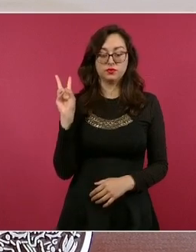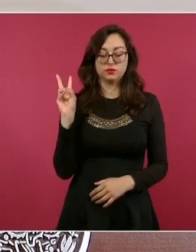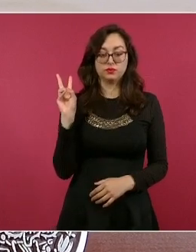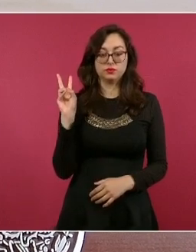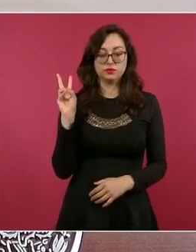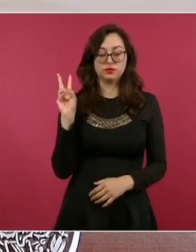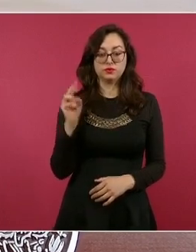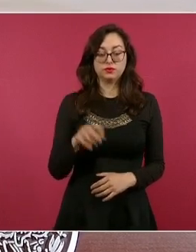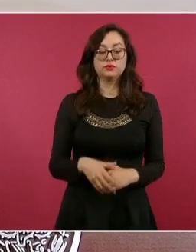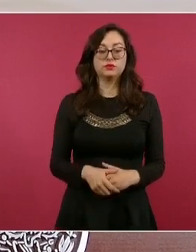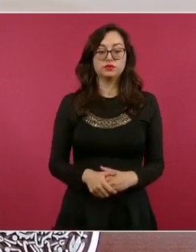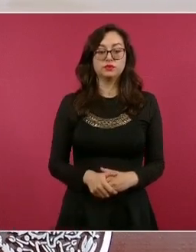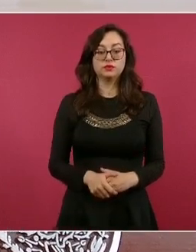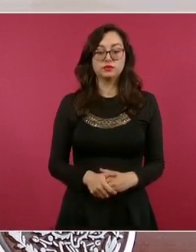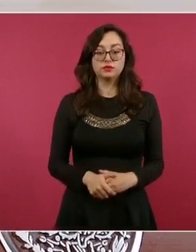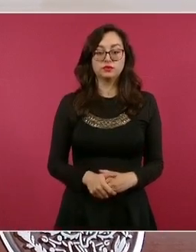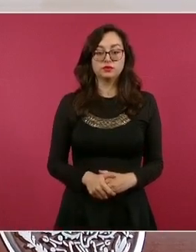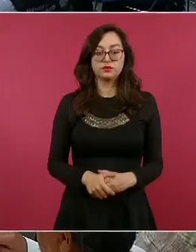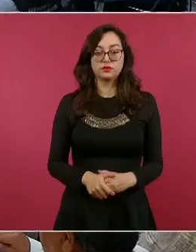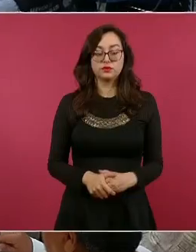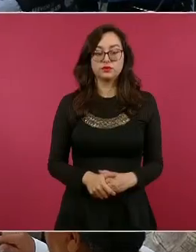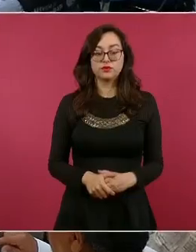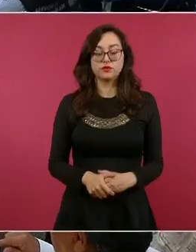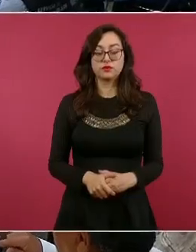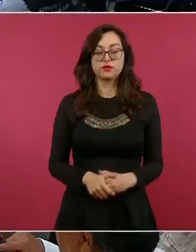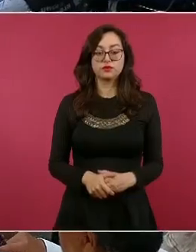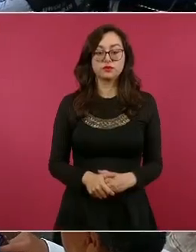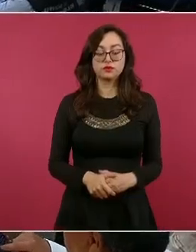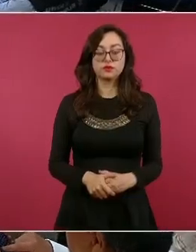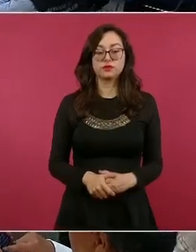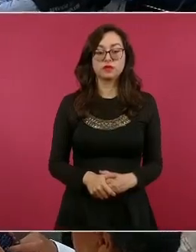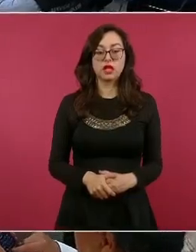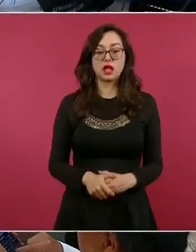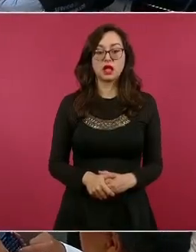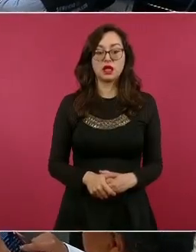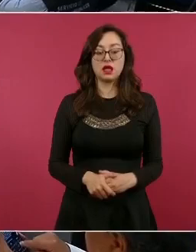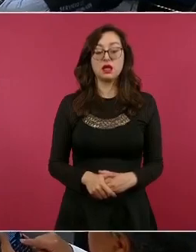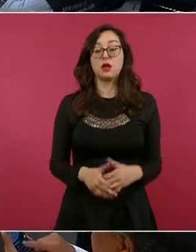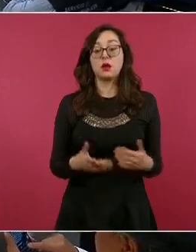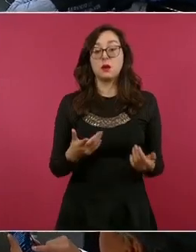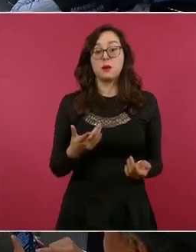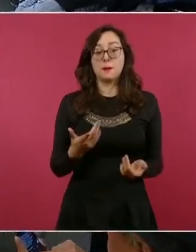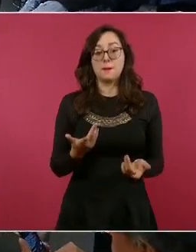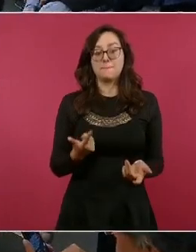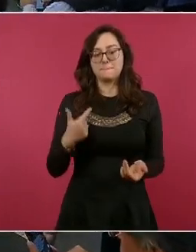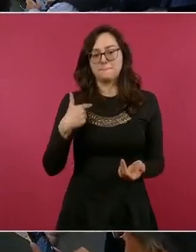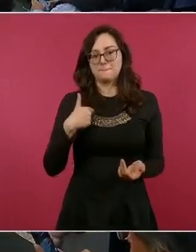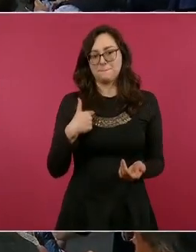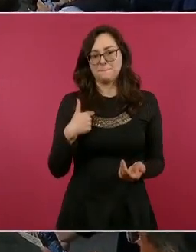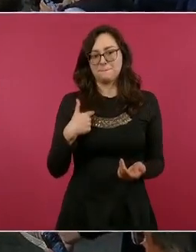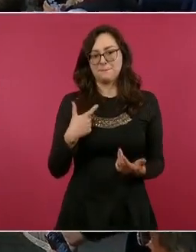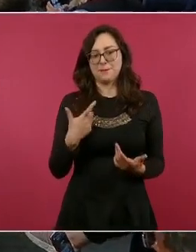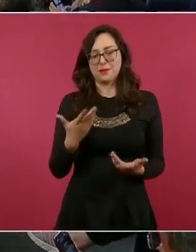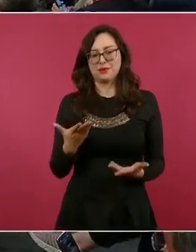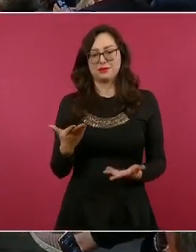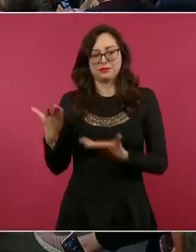Llegando a Puerto Vallarta, me informó